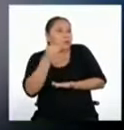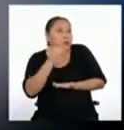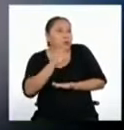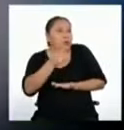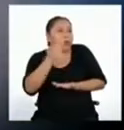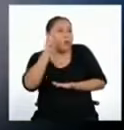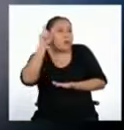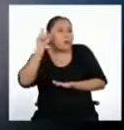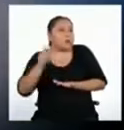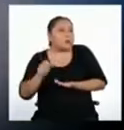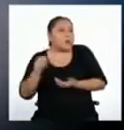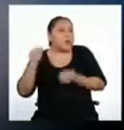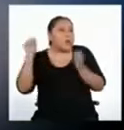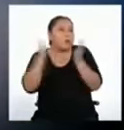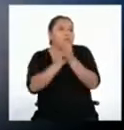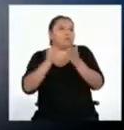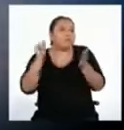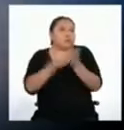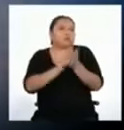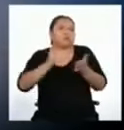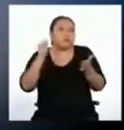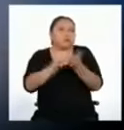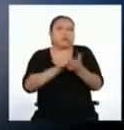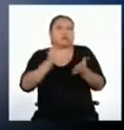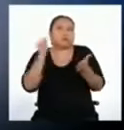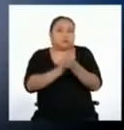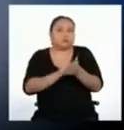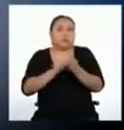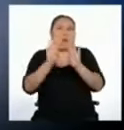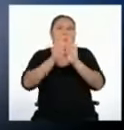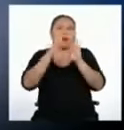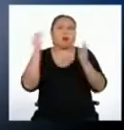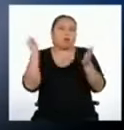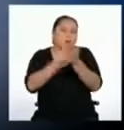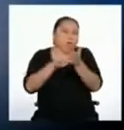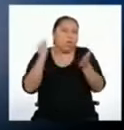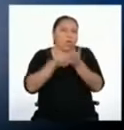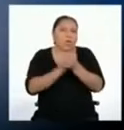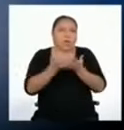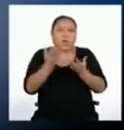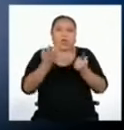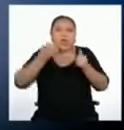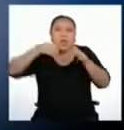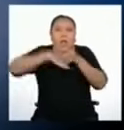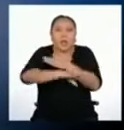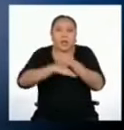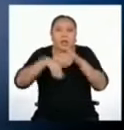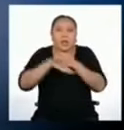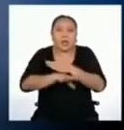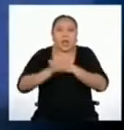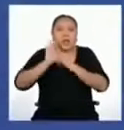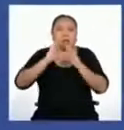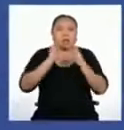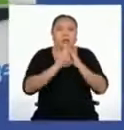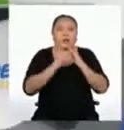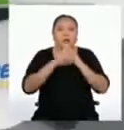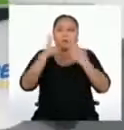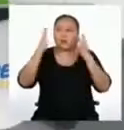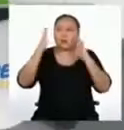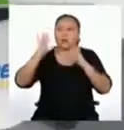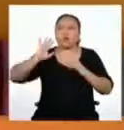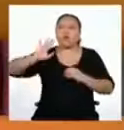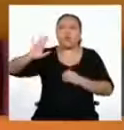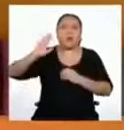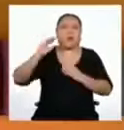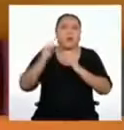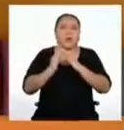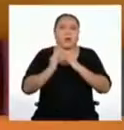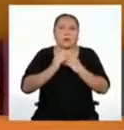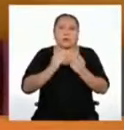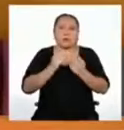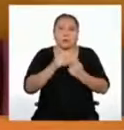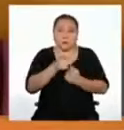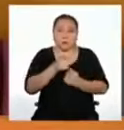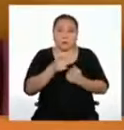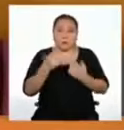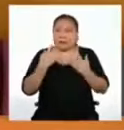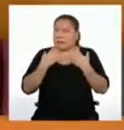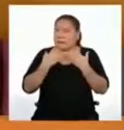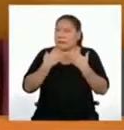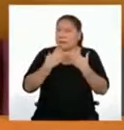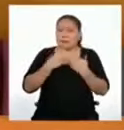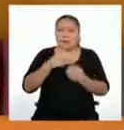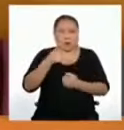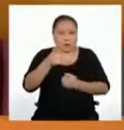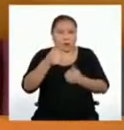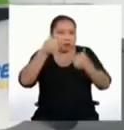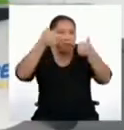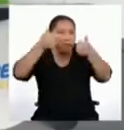desconocido empieza a forzar tu puerta. Quiere entrar a tu casa como si fuera suya. ¡Qué miedo! ¿Te parece una